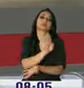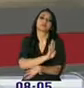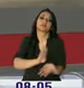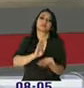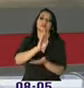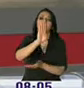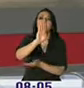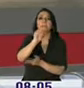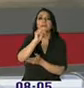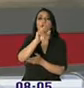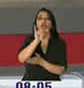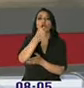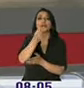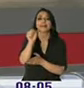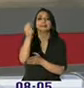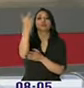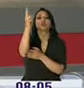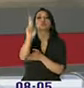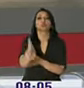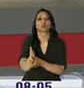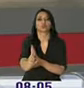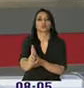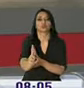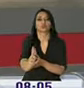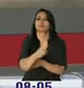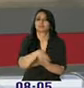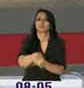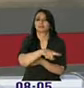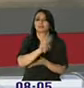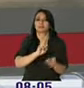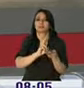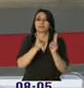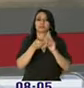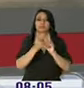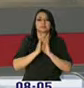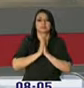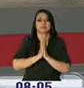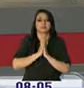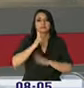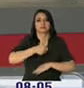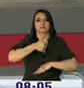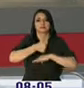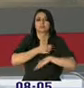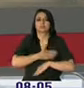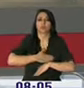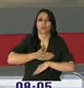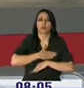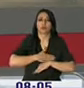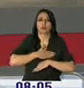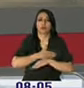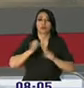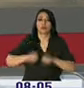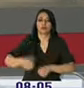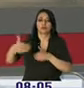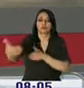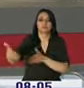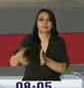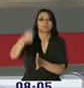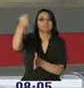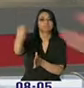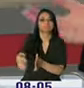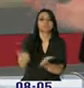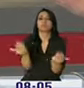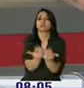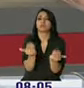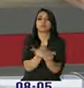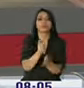de Santos Pamba, están pidiendo, por favor, autoridades, la colocación de contenedores de basura. Ya no aguantan